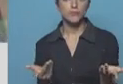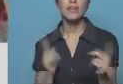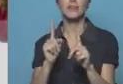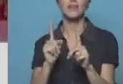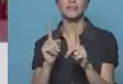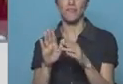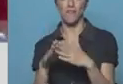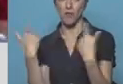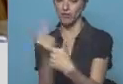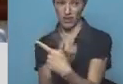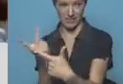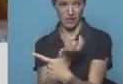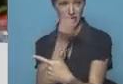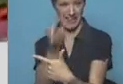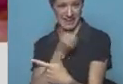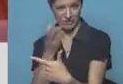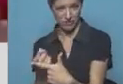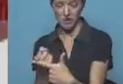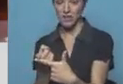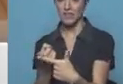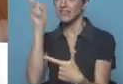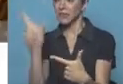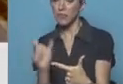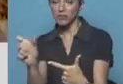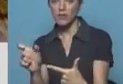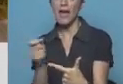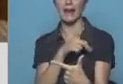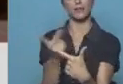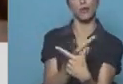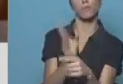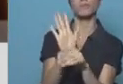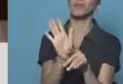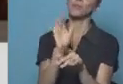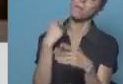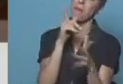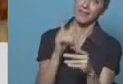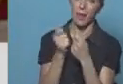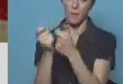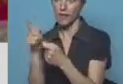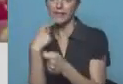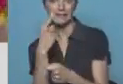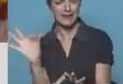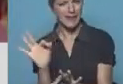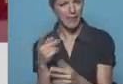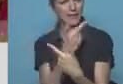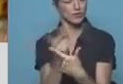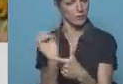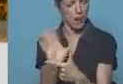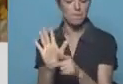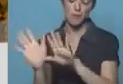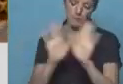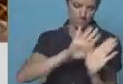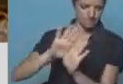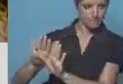por las declaraciones y los hechos de estas personas, ¿no? Entonces, eso es una gran preocupación, pero al mismo tiempo tengo dos grandes alegrías. Una